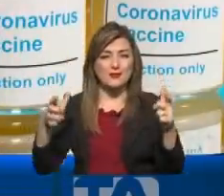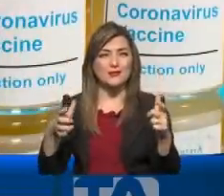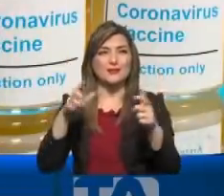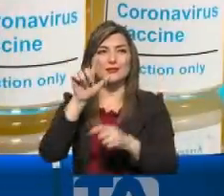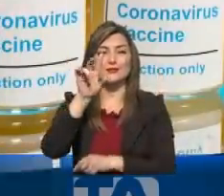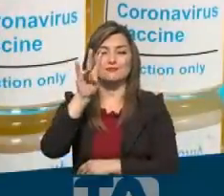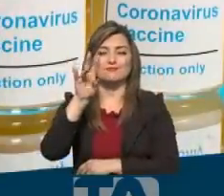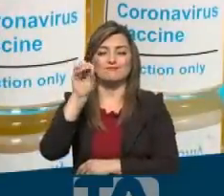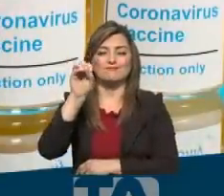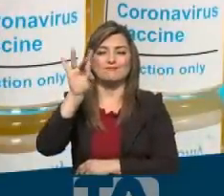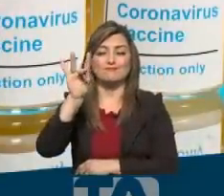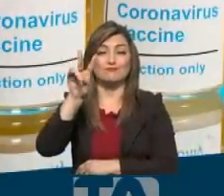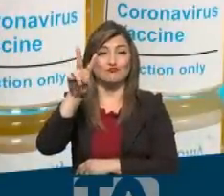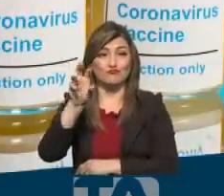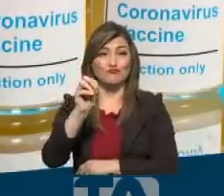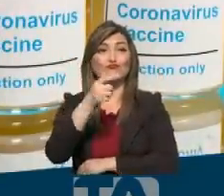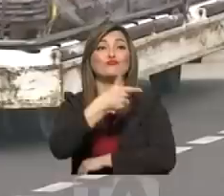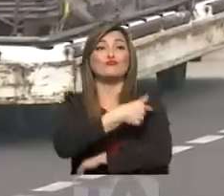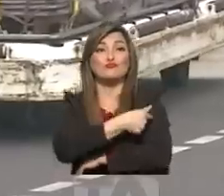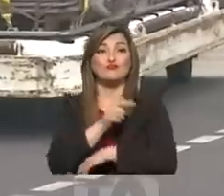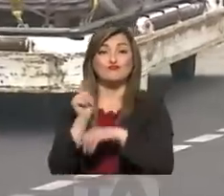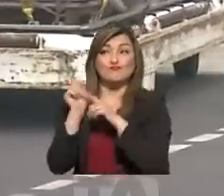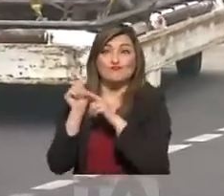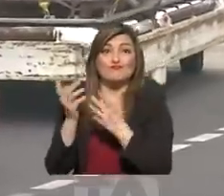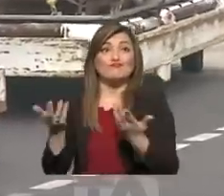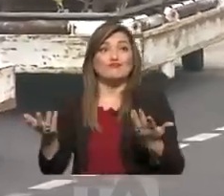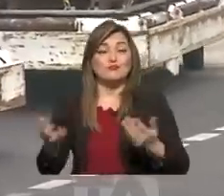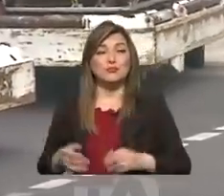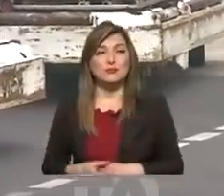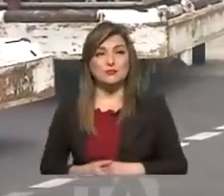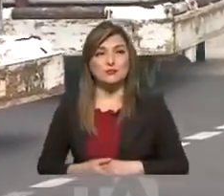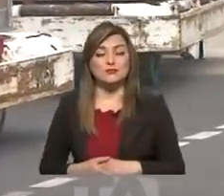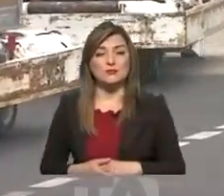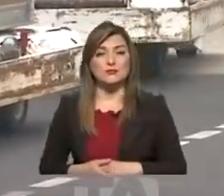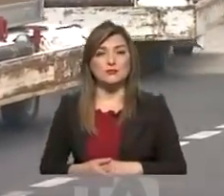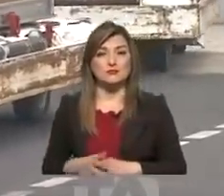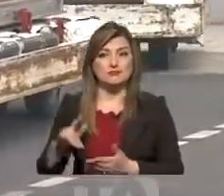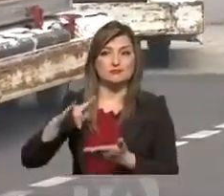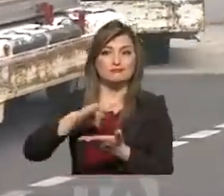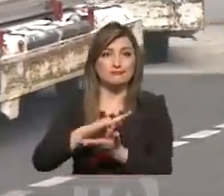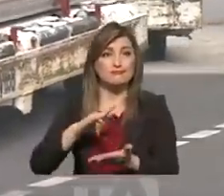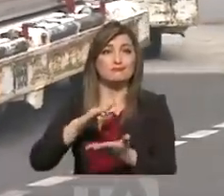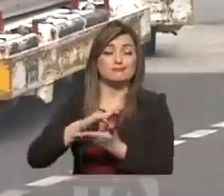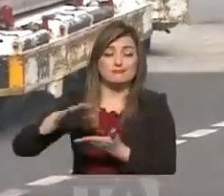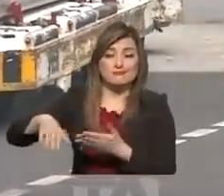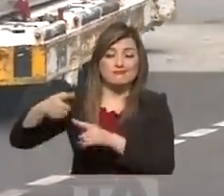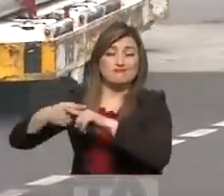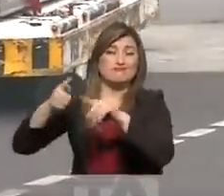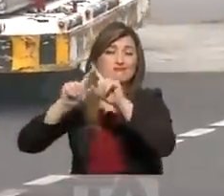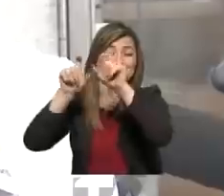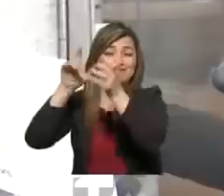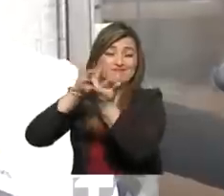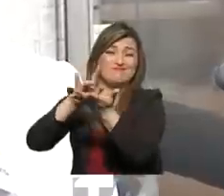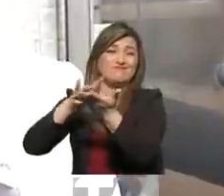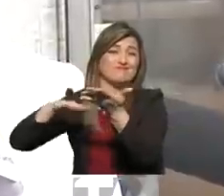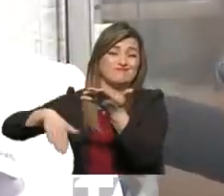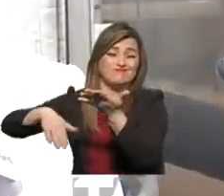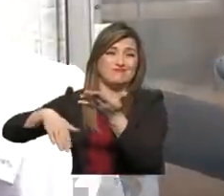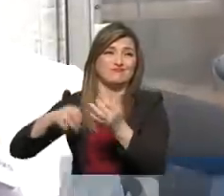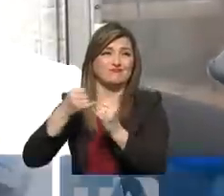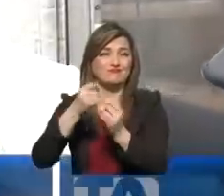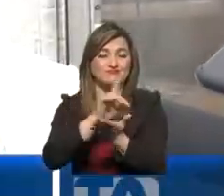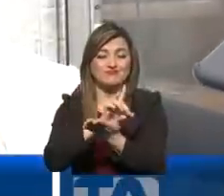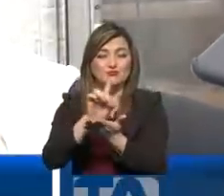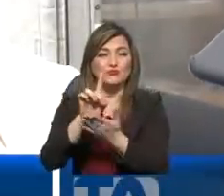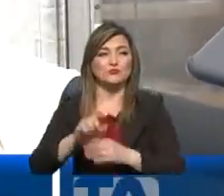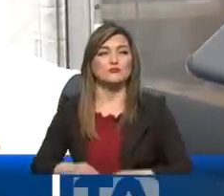de 170,820 dosis. Pese a ello, aún hay retraso en la llegada de vacunas de otras farmacéuticas. Este fin de